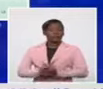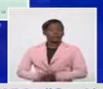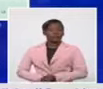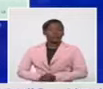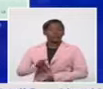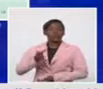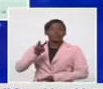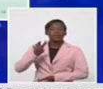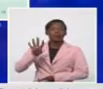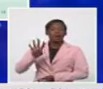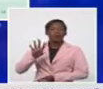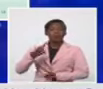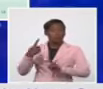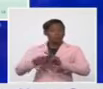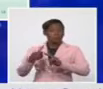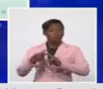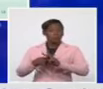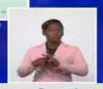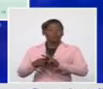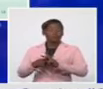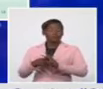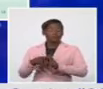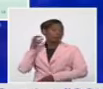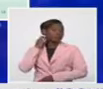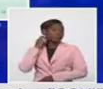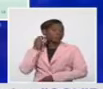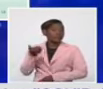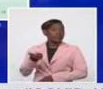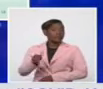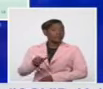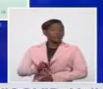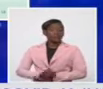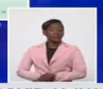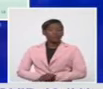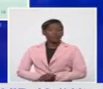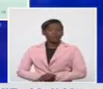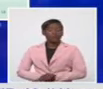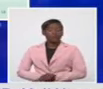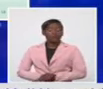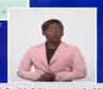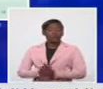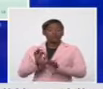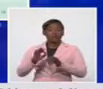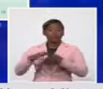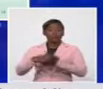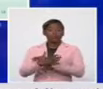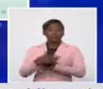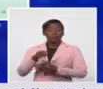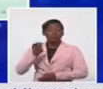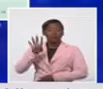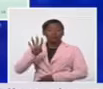24, Manzanillo 10, Río Cauto 1 y Jiguaní 4.